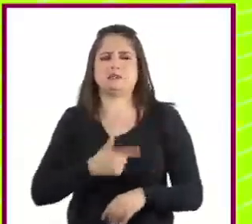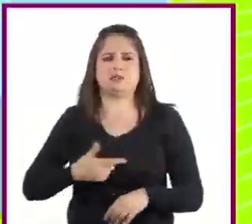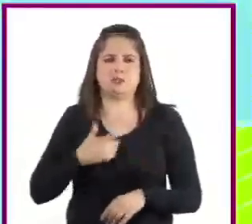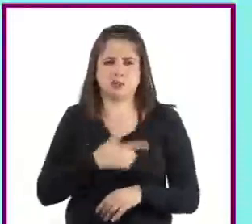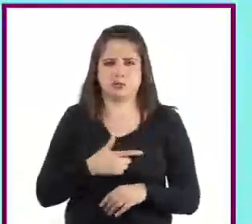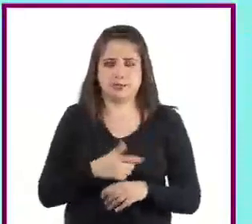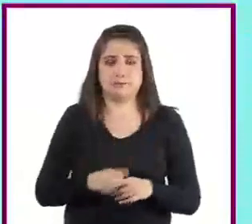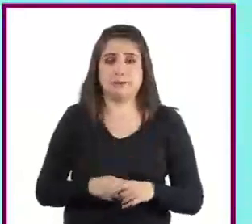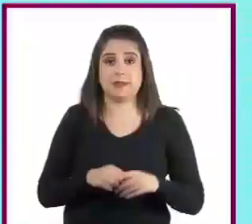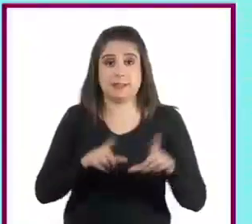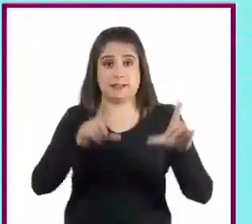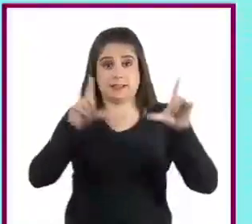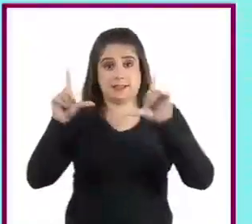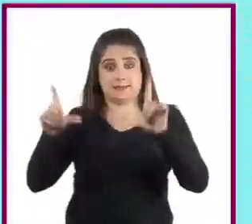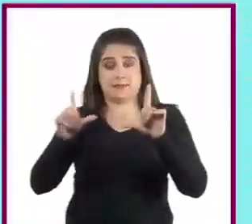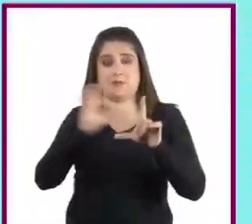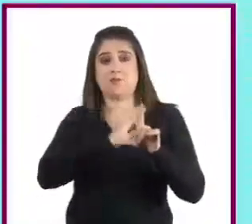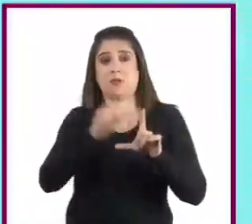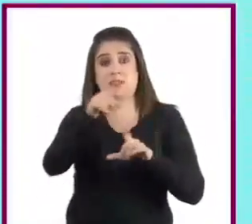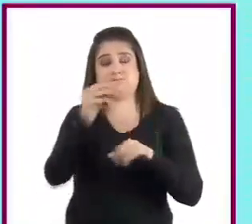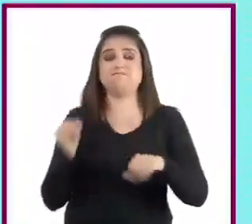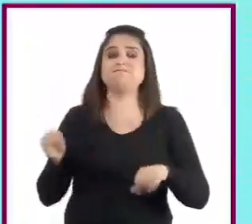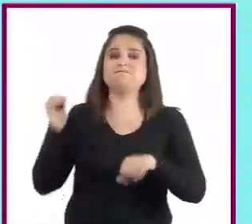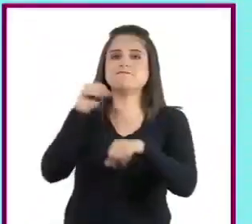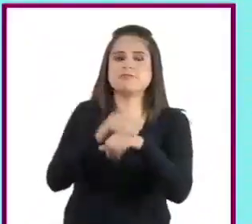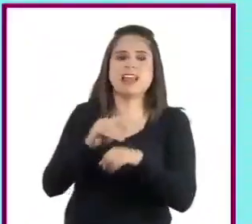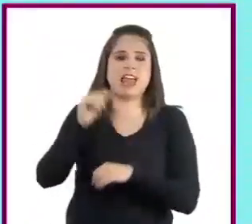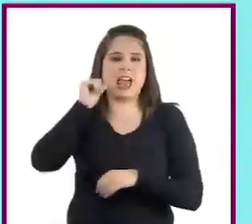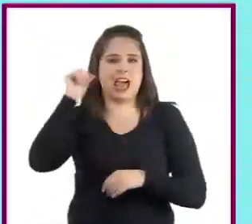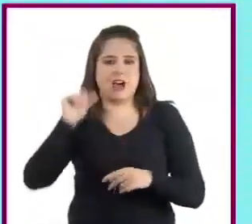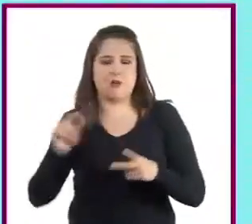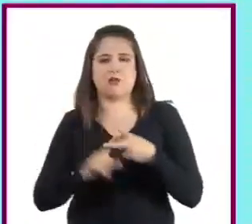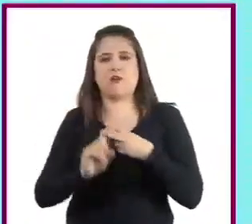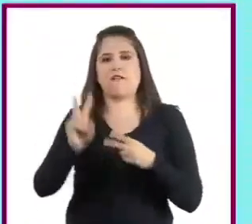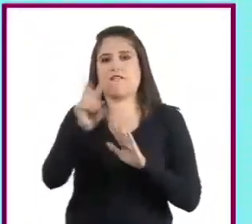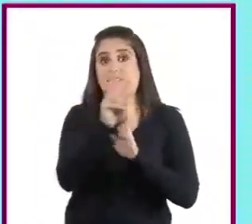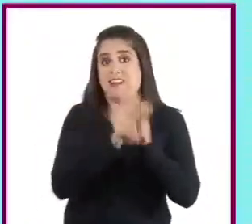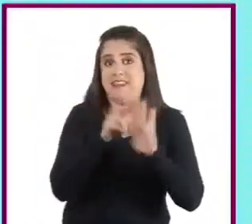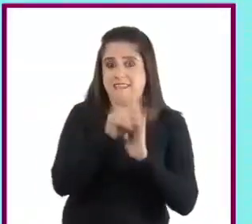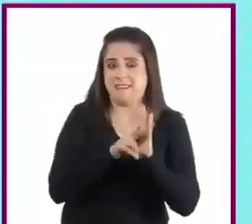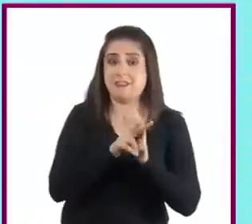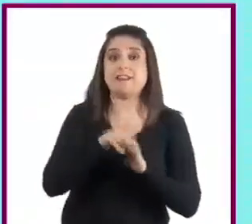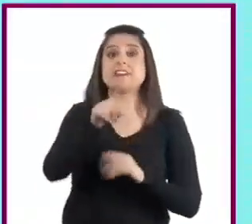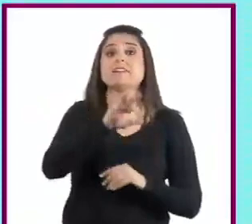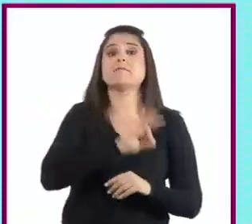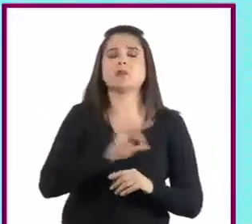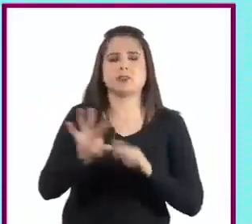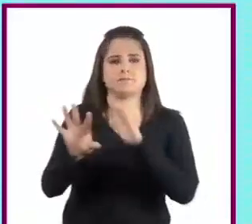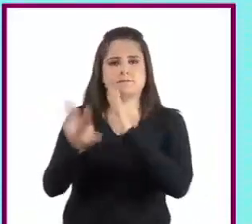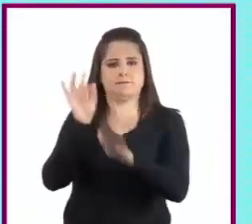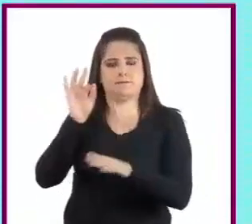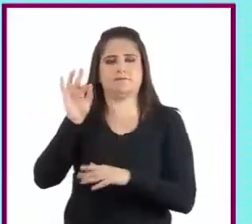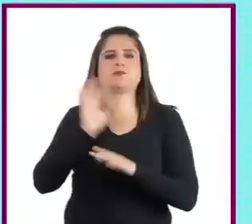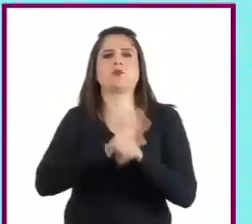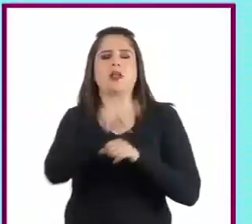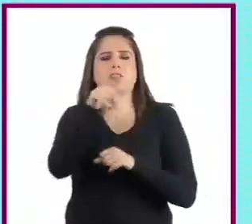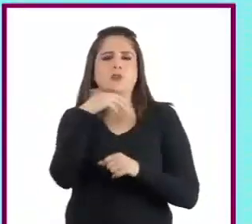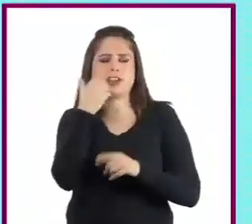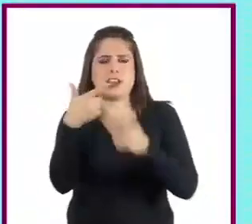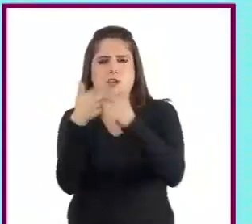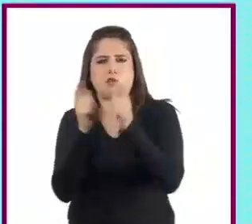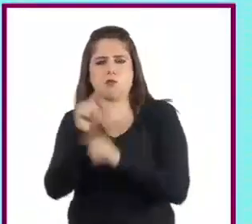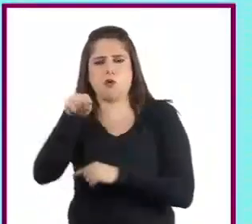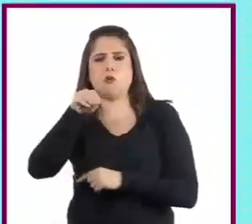A nuestra presentación le podemos agregar audio y video. Para ello seleccionamos la opción deseada en el